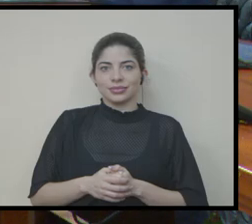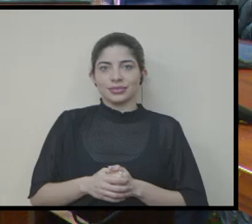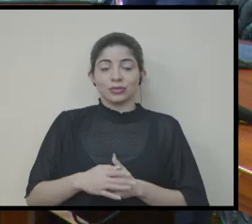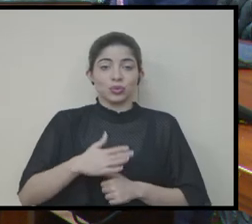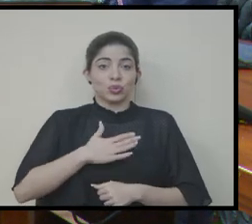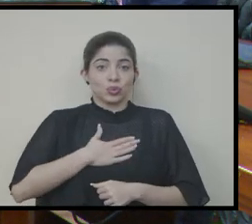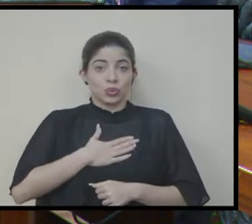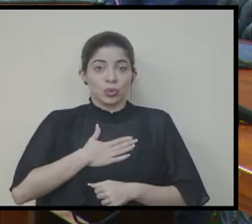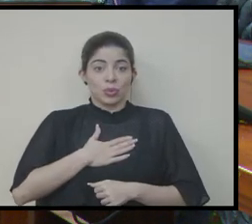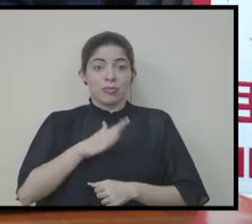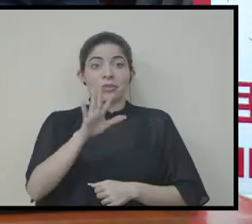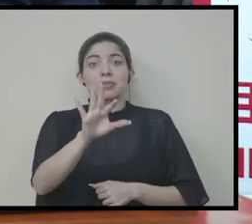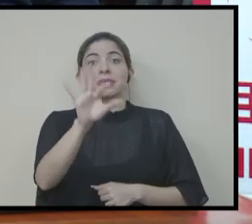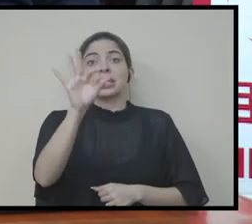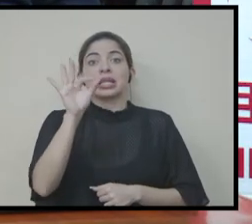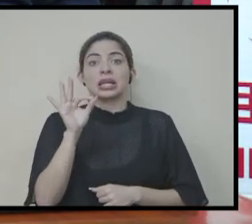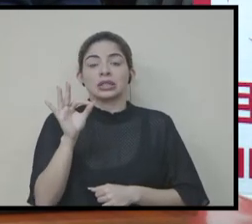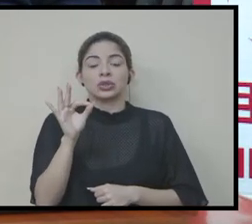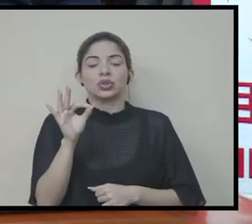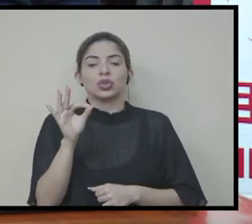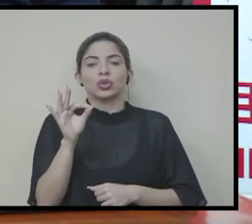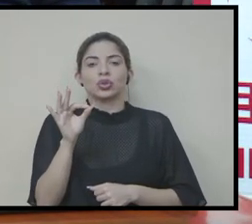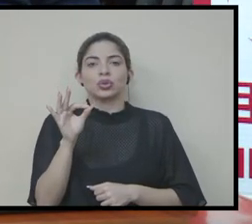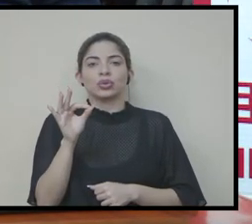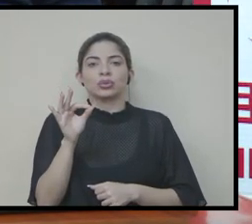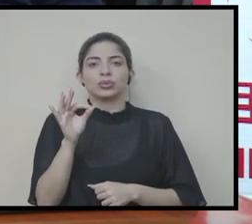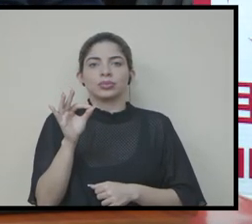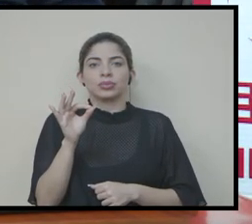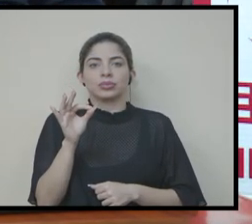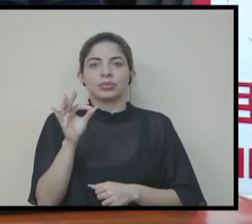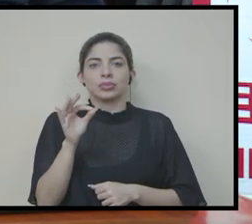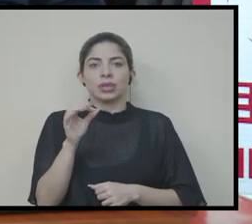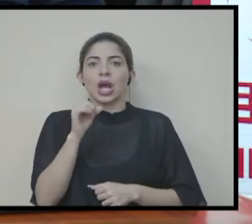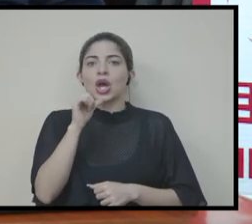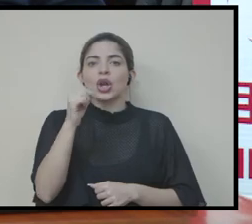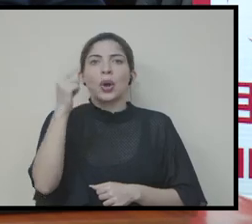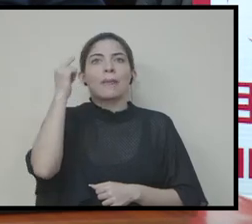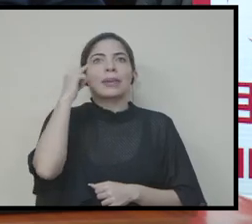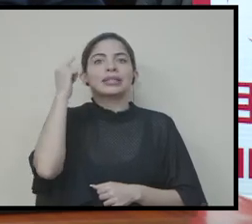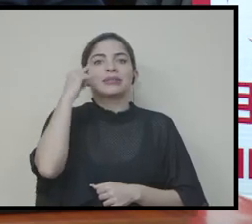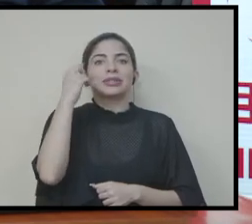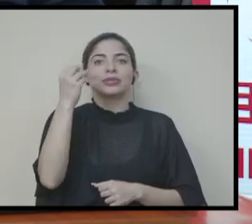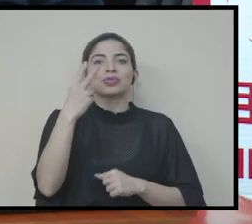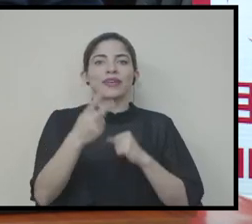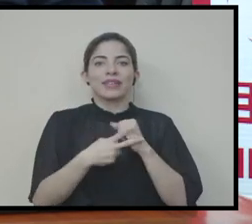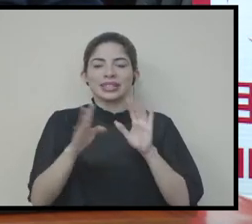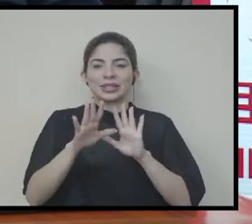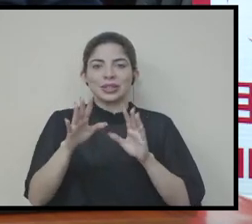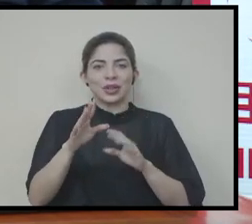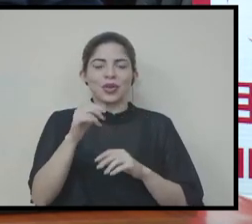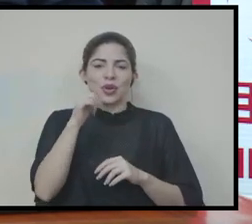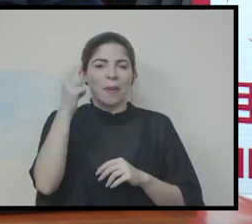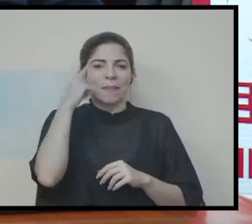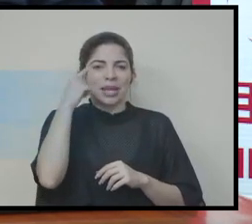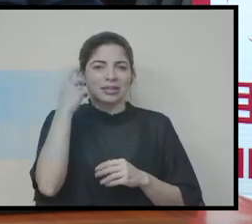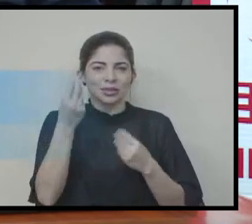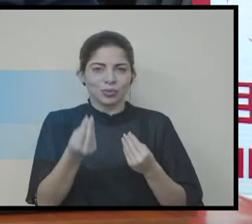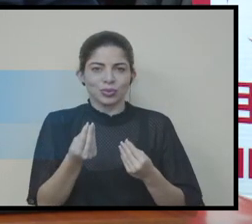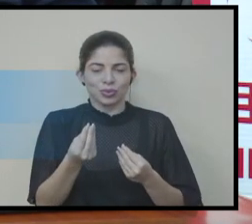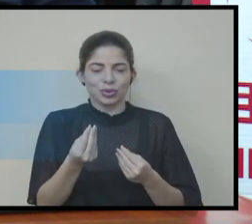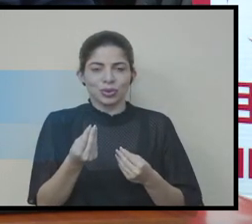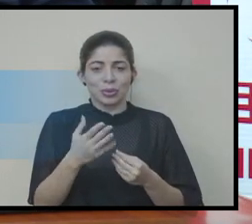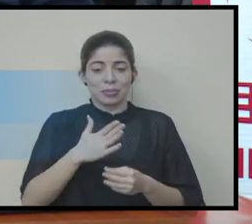Yo, mi invitación sería a que no lo piensen dos veces. Creo que en